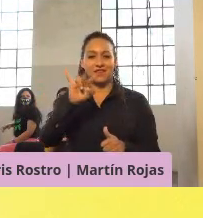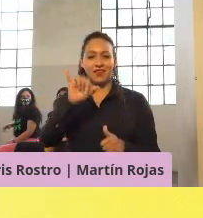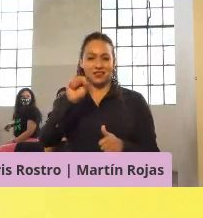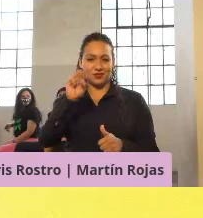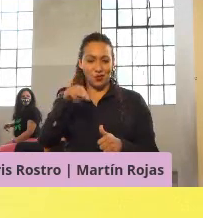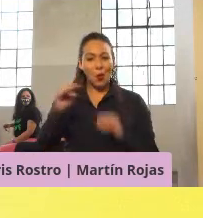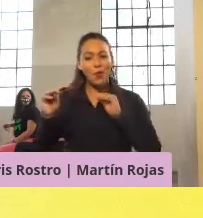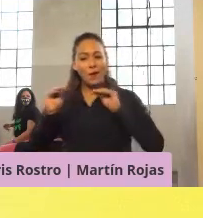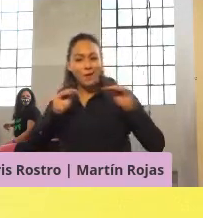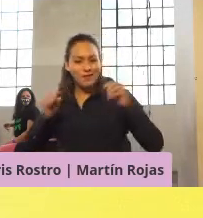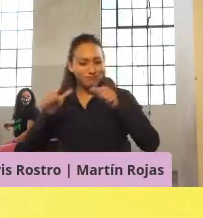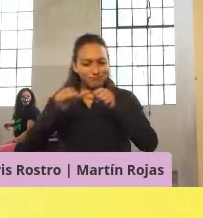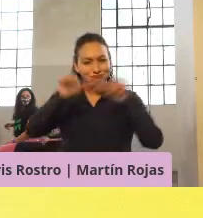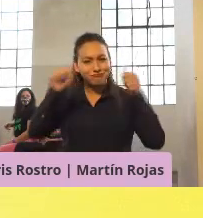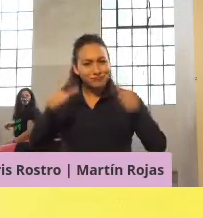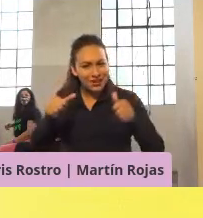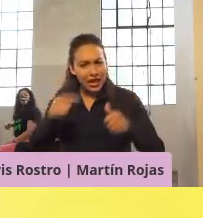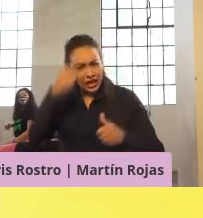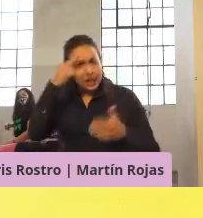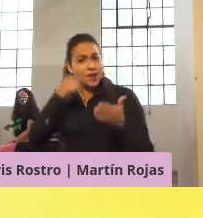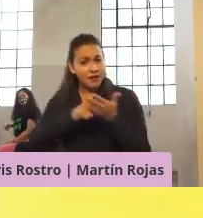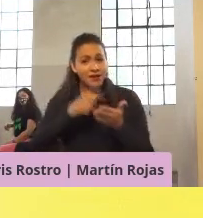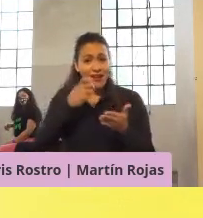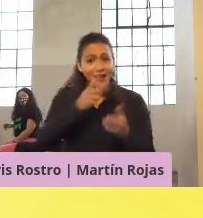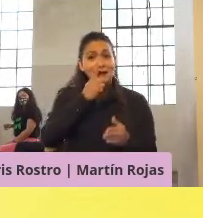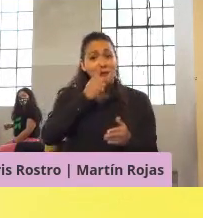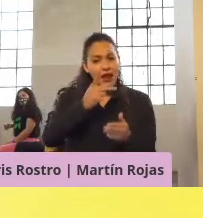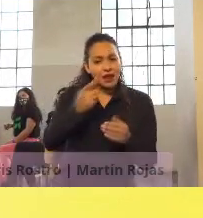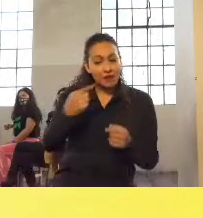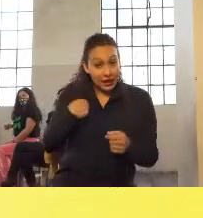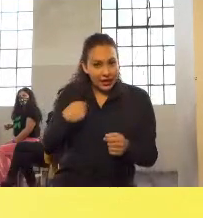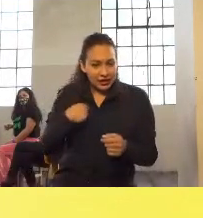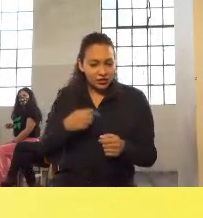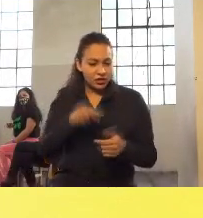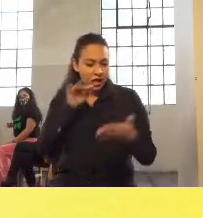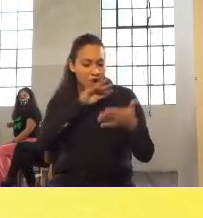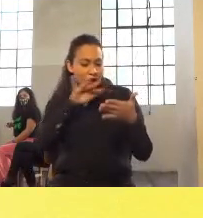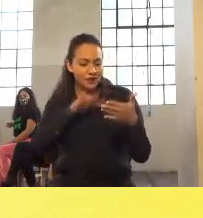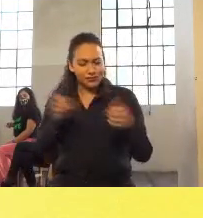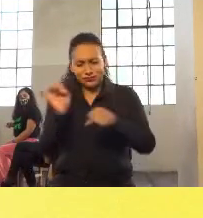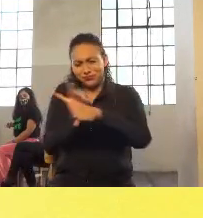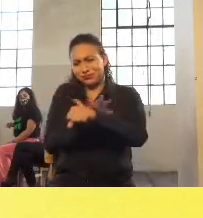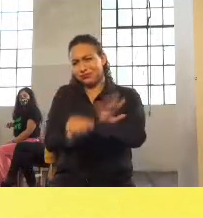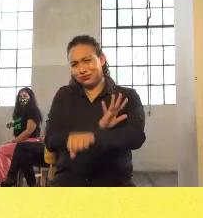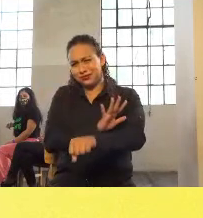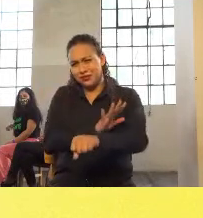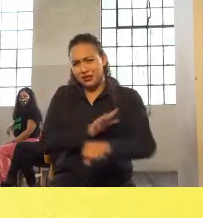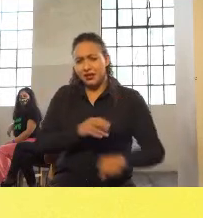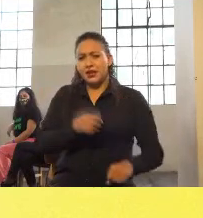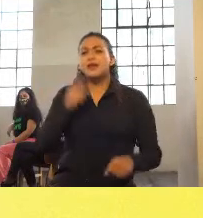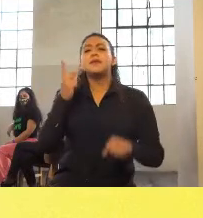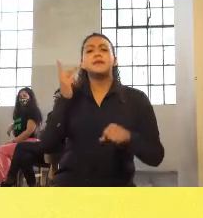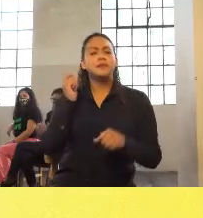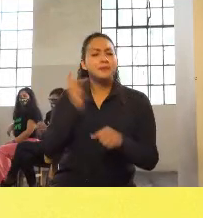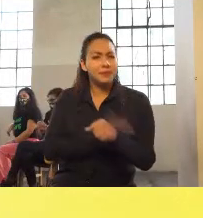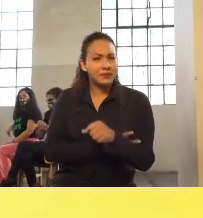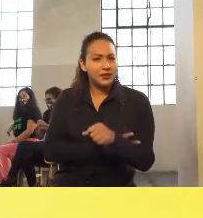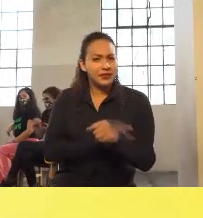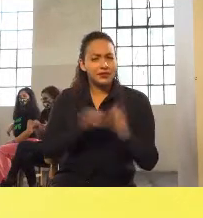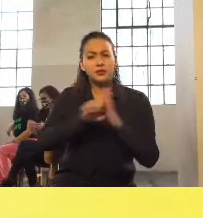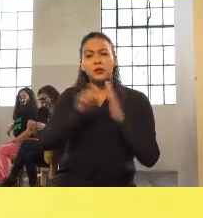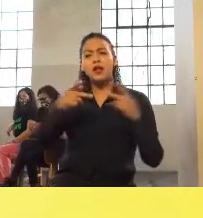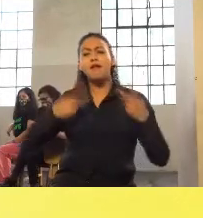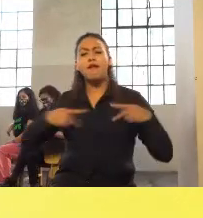pero creo que hay que reconciliarnos con ambas dimensiones, o sea, creo que también el rol del activista, perdón,